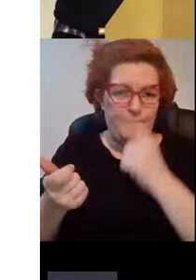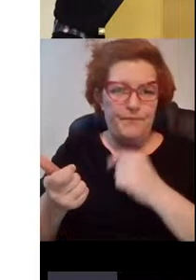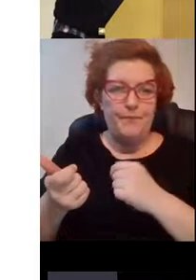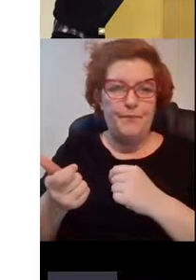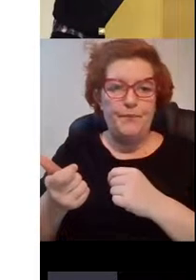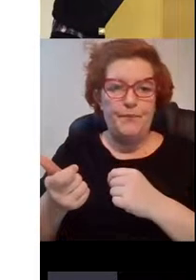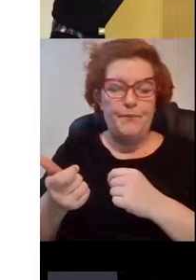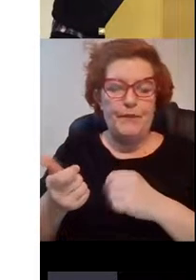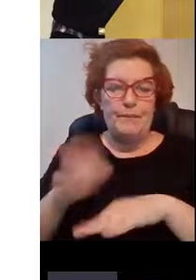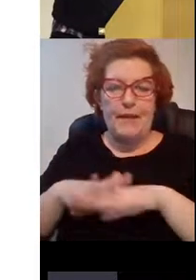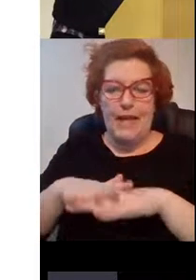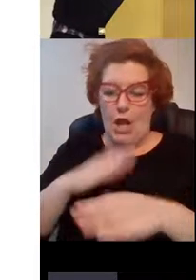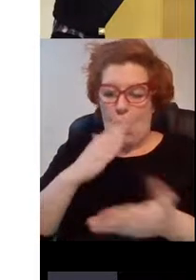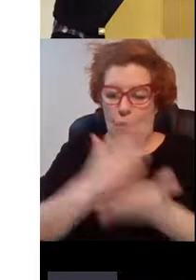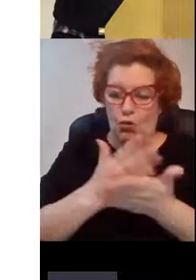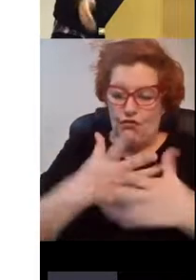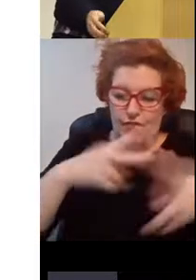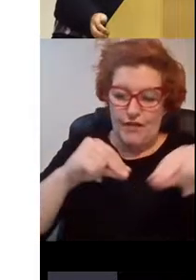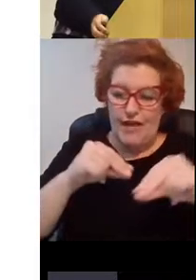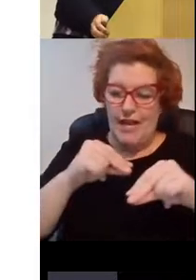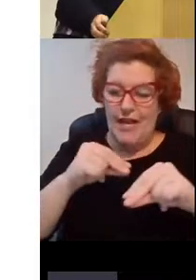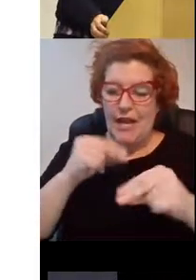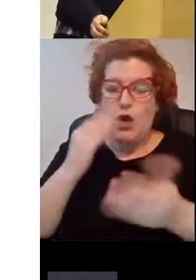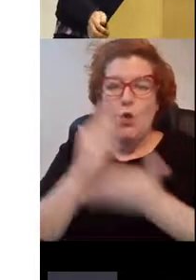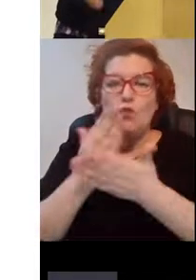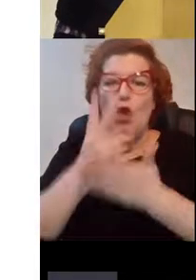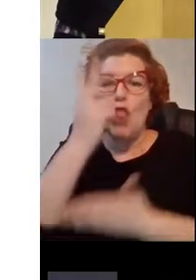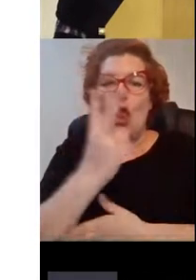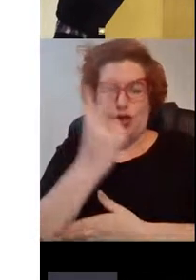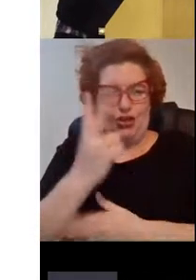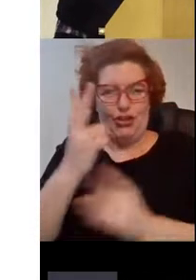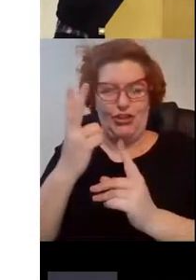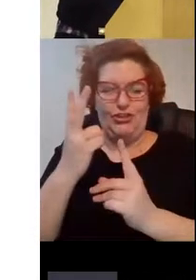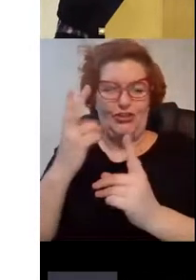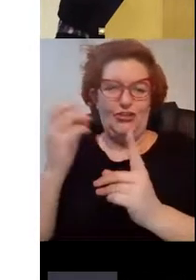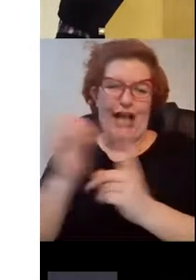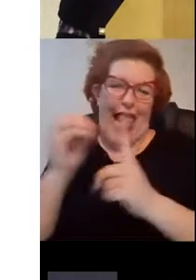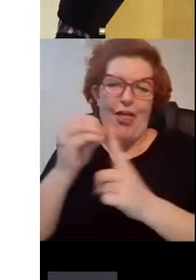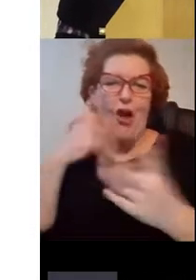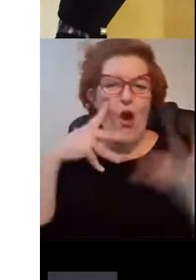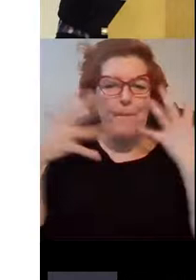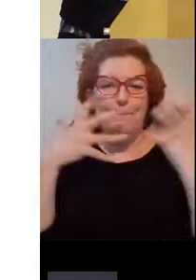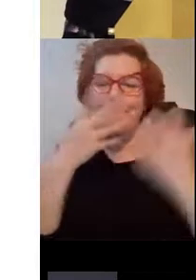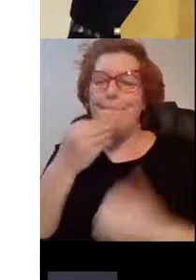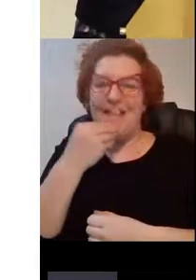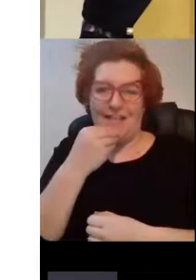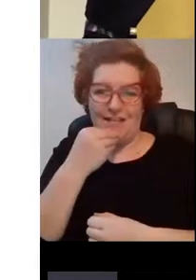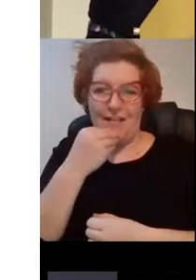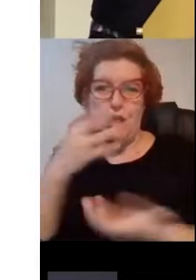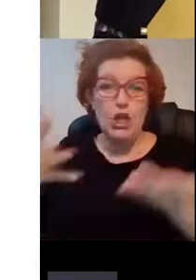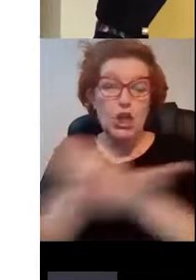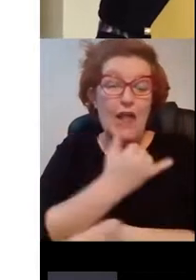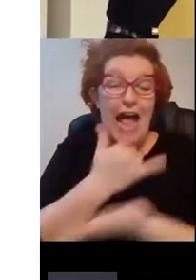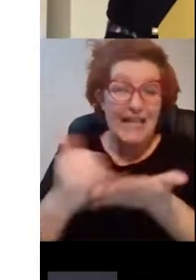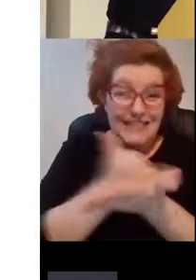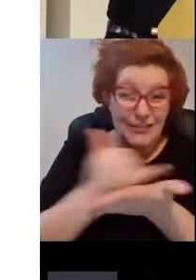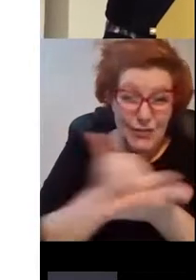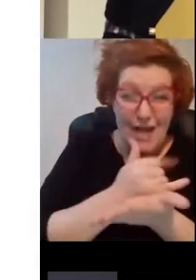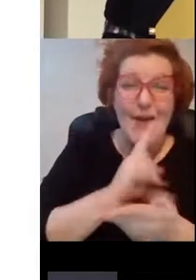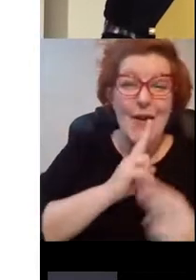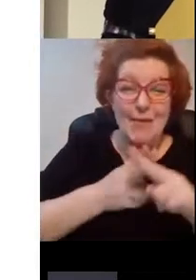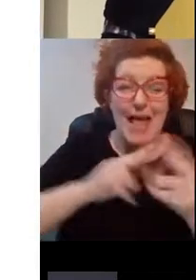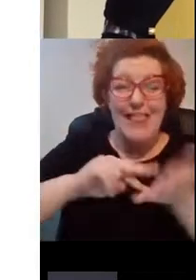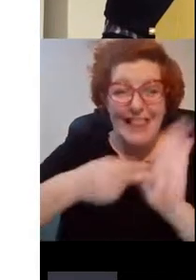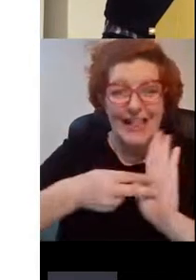final de un curso de segundo año de Bellas Artes. Todas las asignaturas de primer año de Bellas Artes se llaman técnicas y materiales